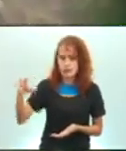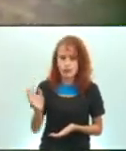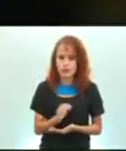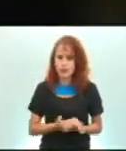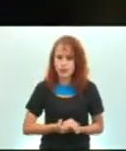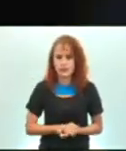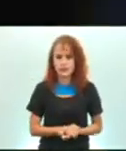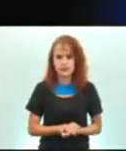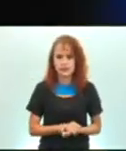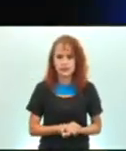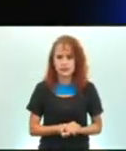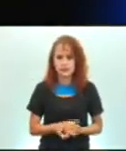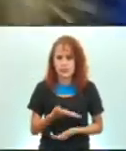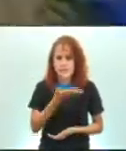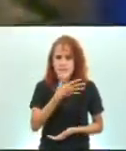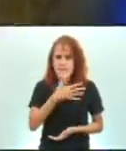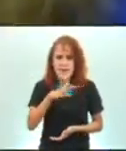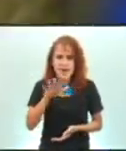historia.